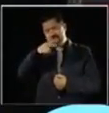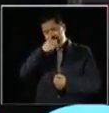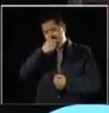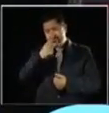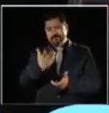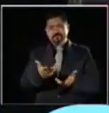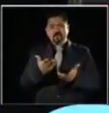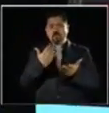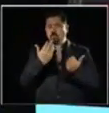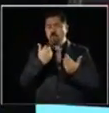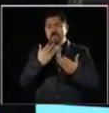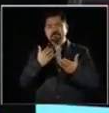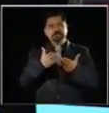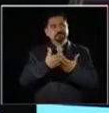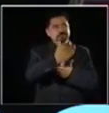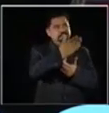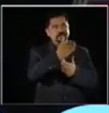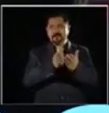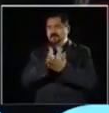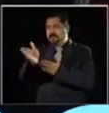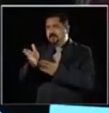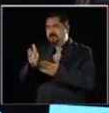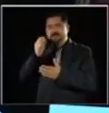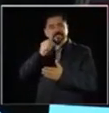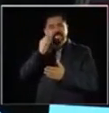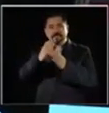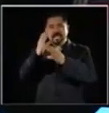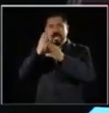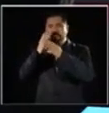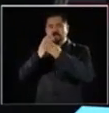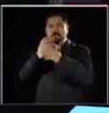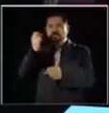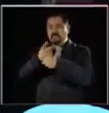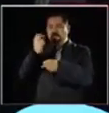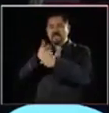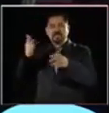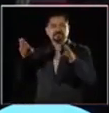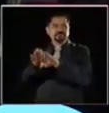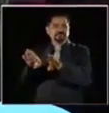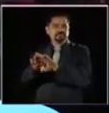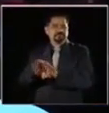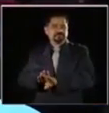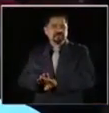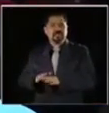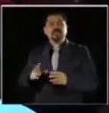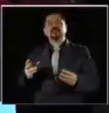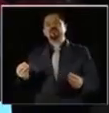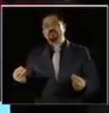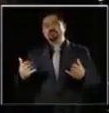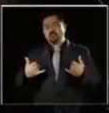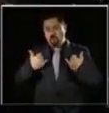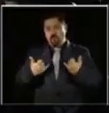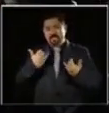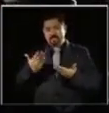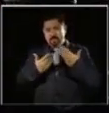rutas las rutas terminan temprano hay mucha queja de los ciudadanos de los estudiantes y de los padres